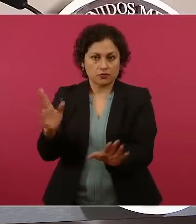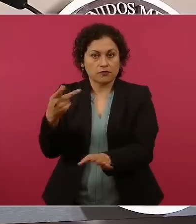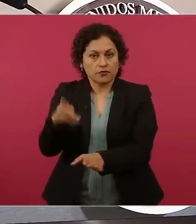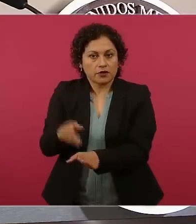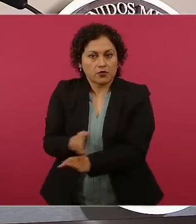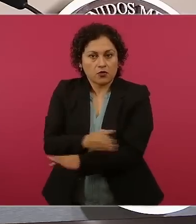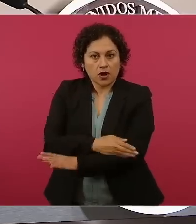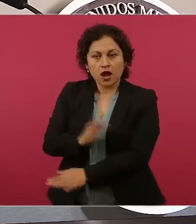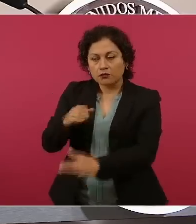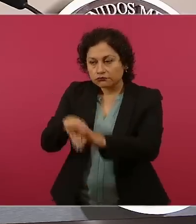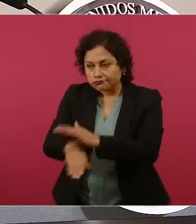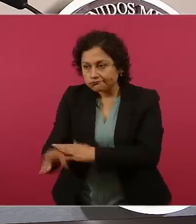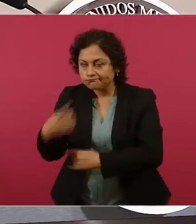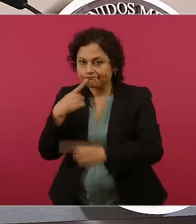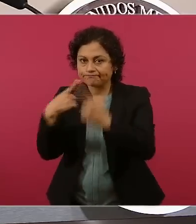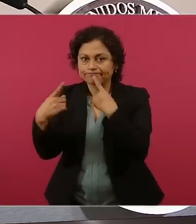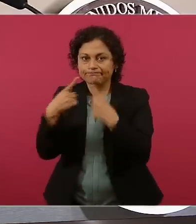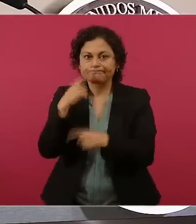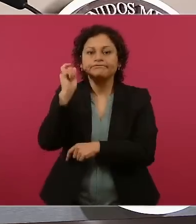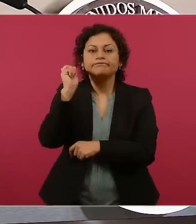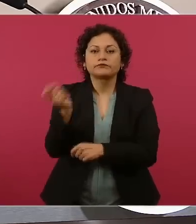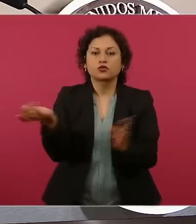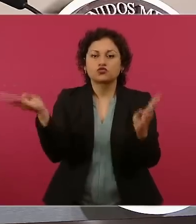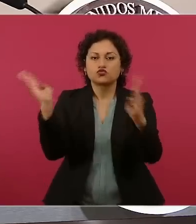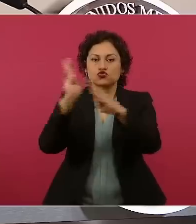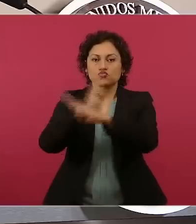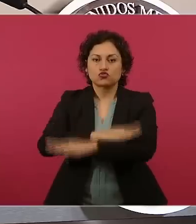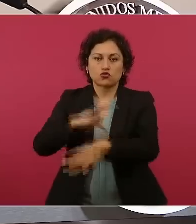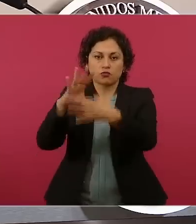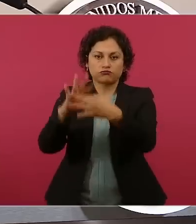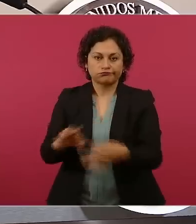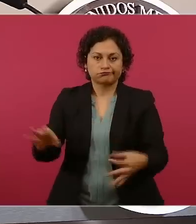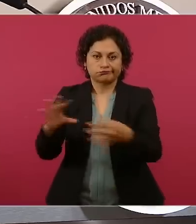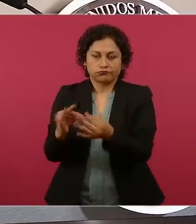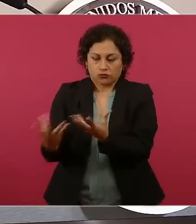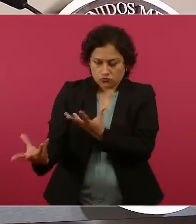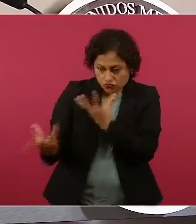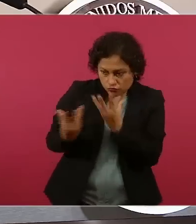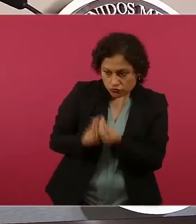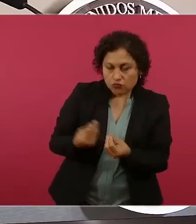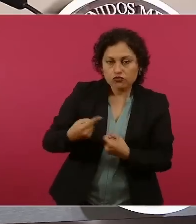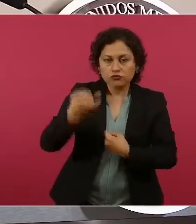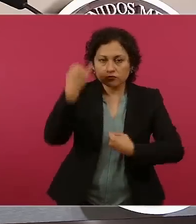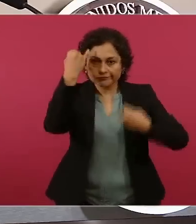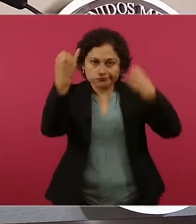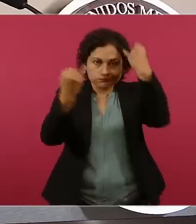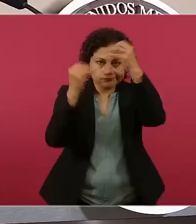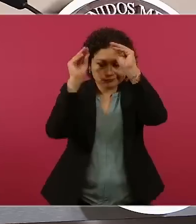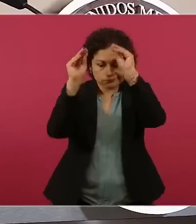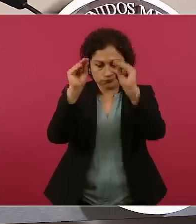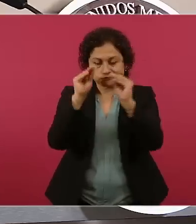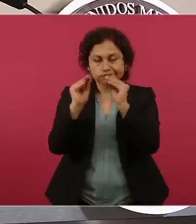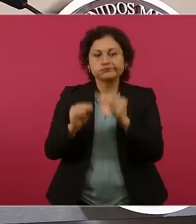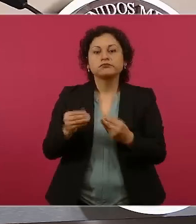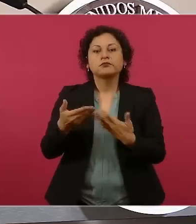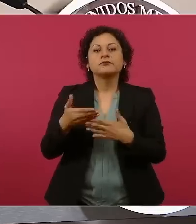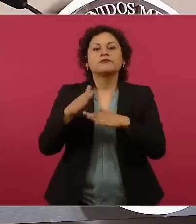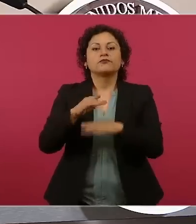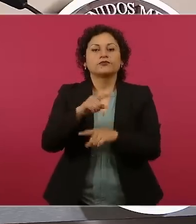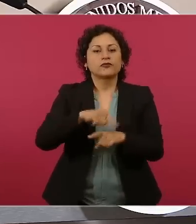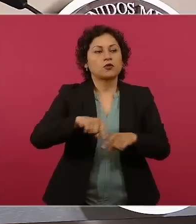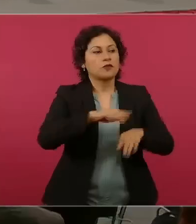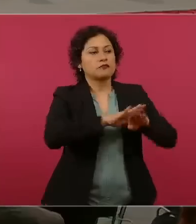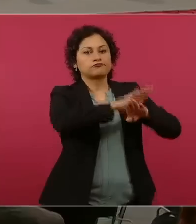una solución técnica en donde de manera conjunta se diseñó la posibilidad de usar la cortina de la